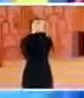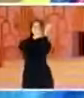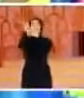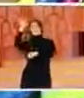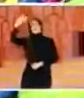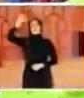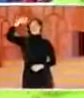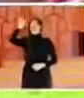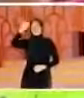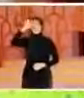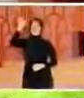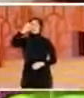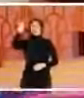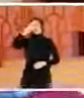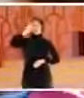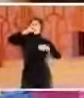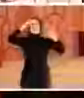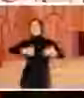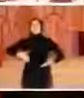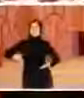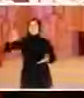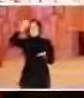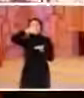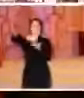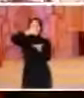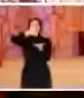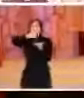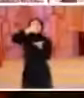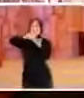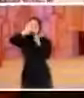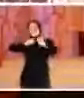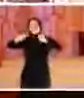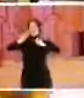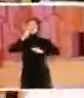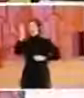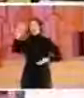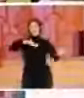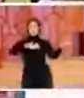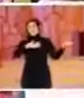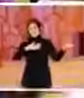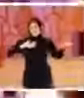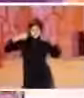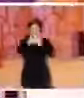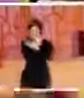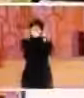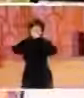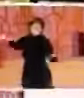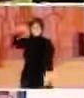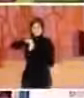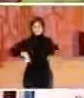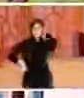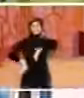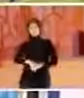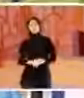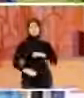Hola hola templo de Santa Catalina vamos a velear un poquito vale venga para todos ustedes vamos